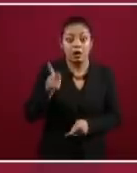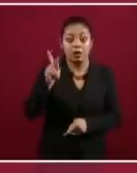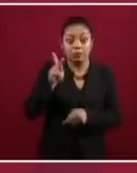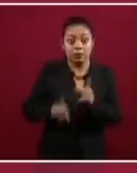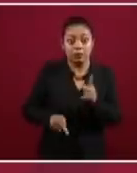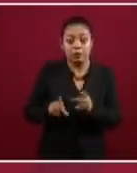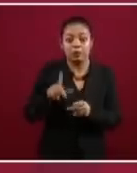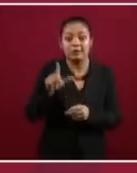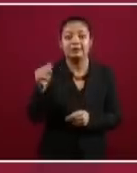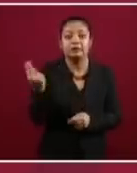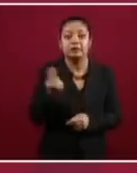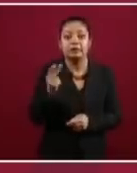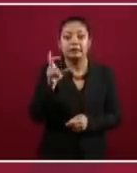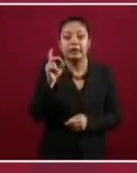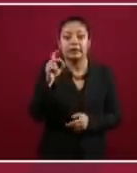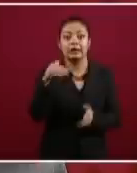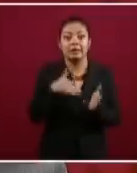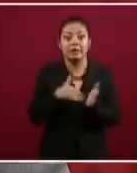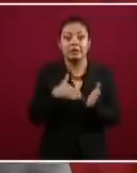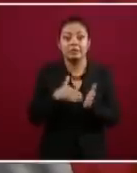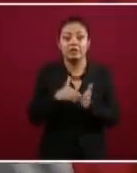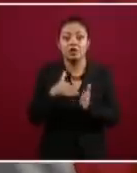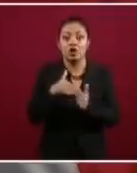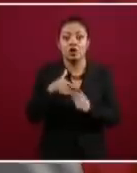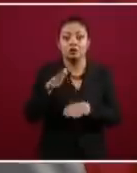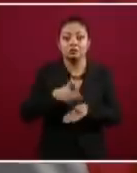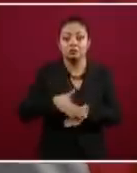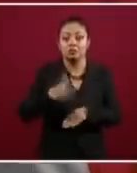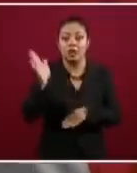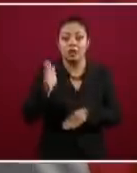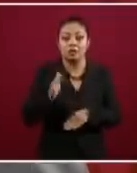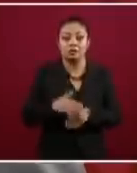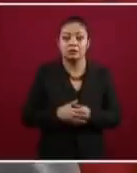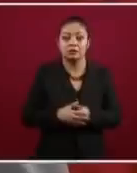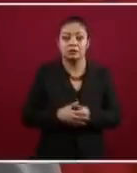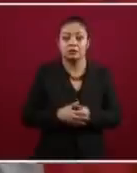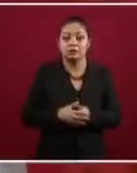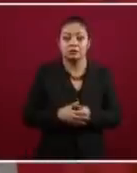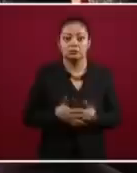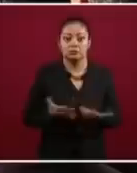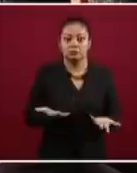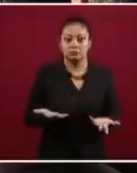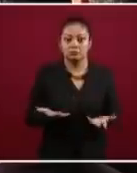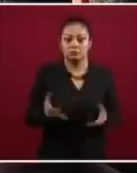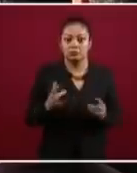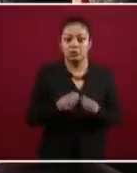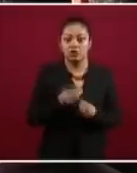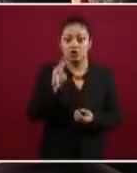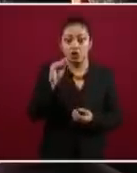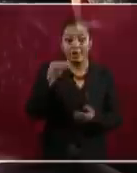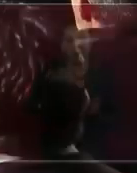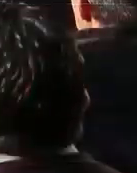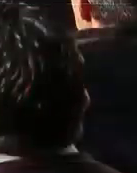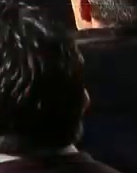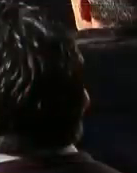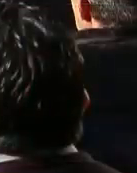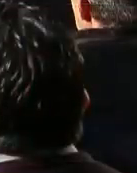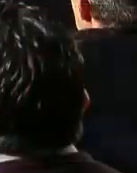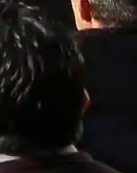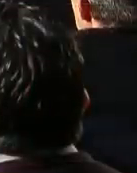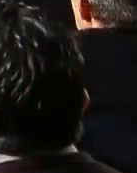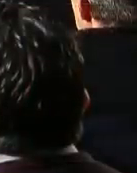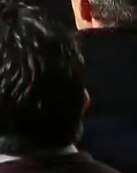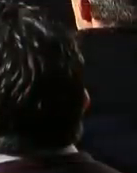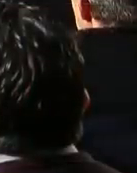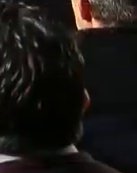necesitamos 30 mil millones más. O sea, va a costar 90 mil millones y lo tenemos que